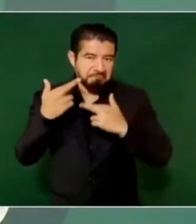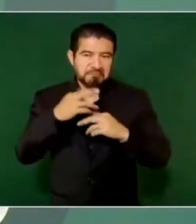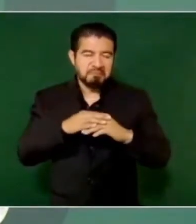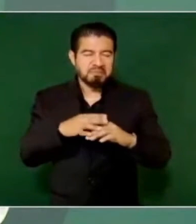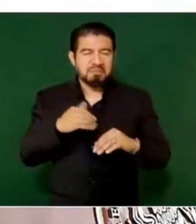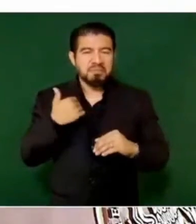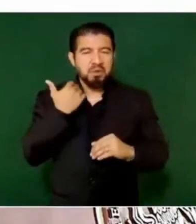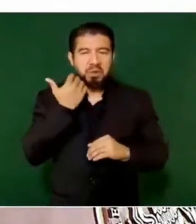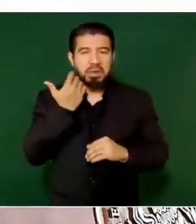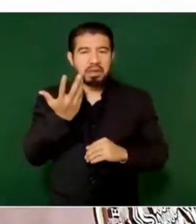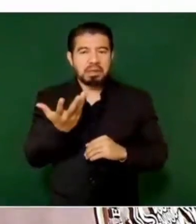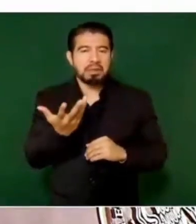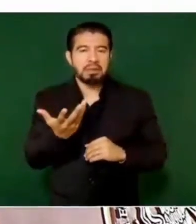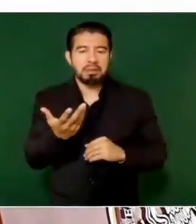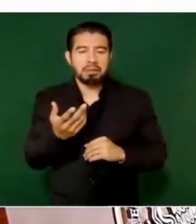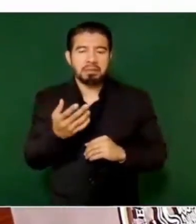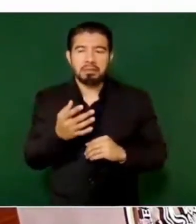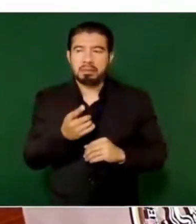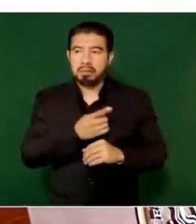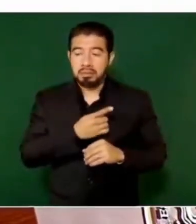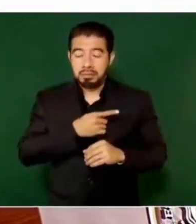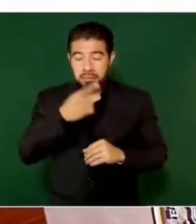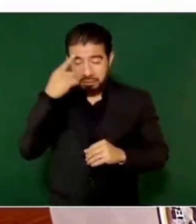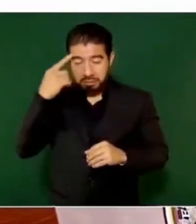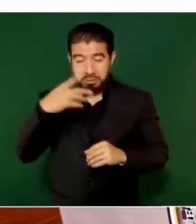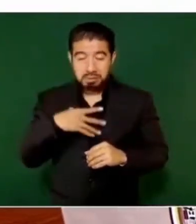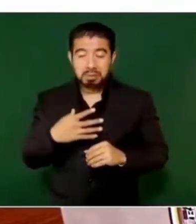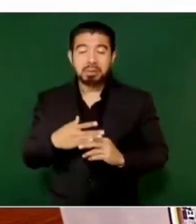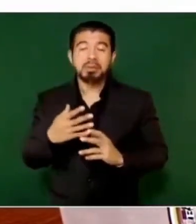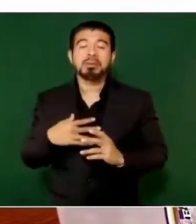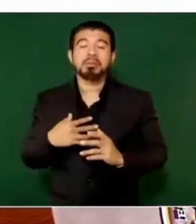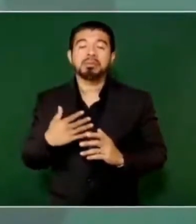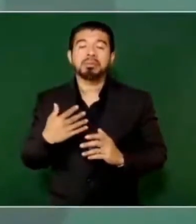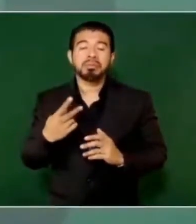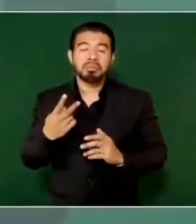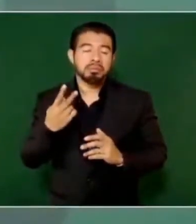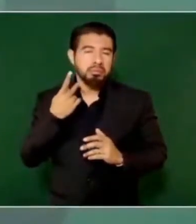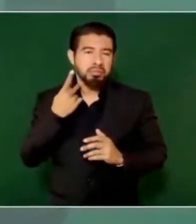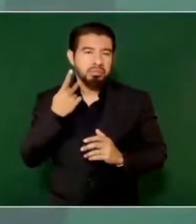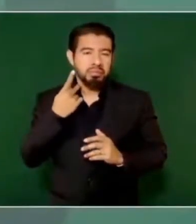en el discurso político, en el periodismo, en la academia.